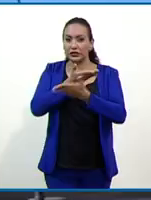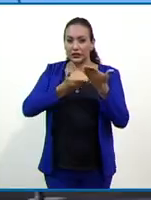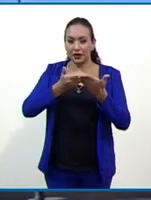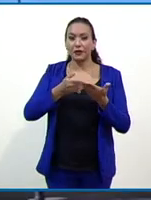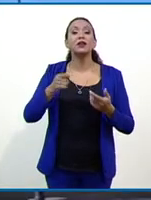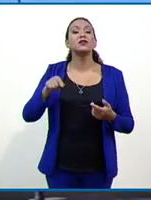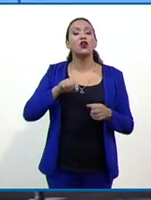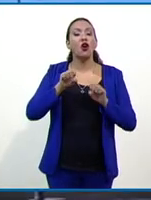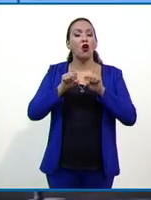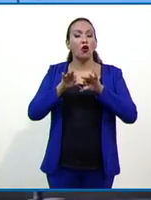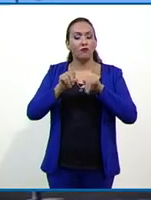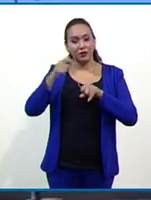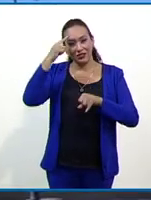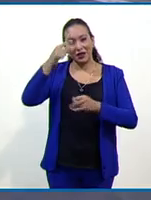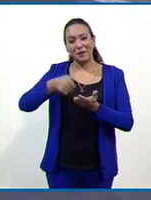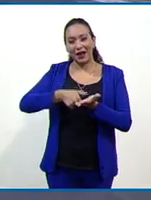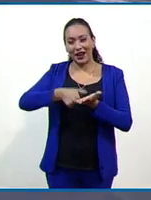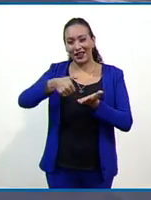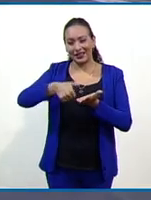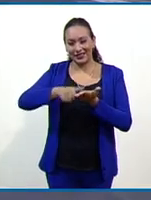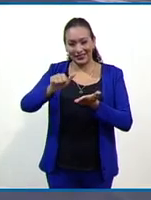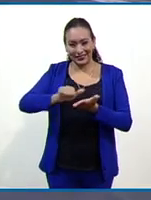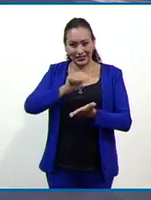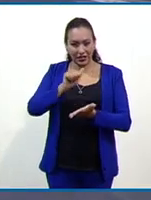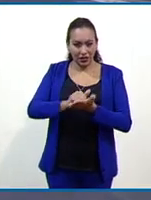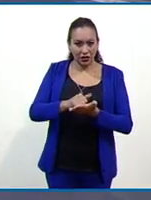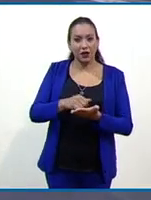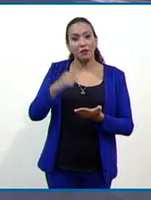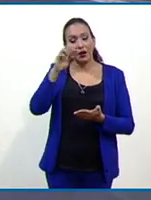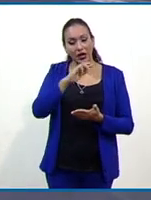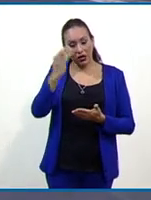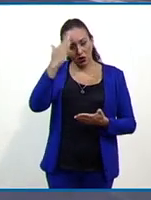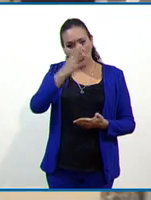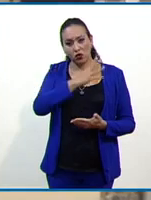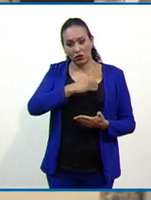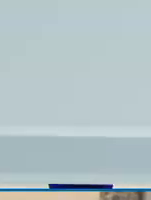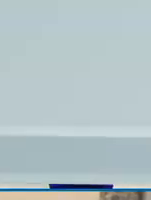Registro Civil Municipal por el reconocimiento de hijos.